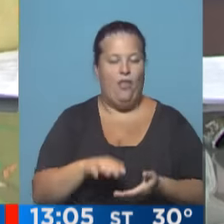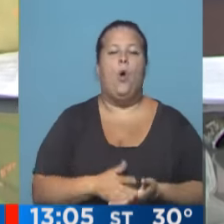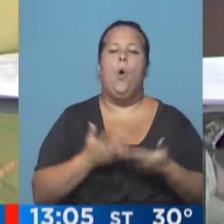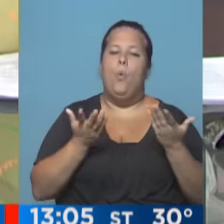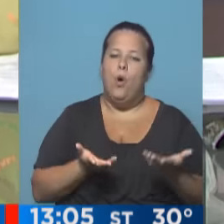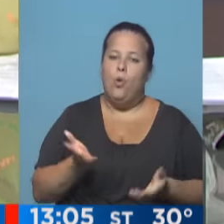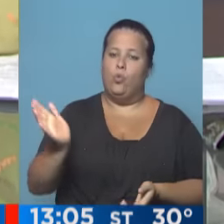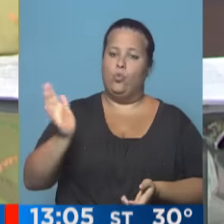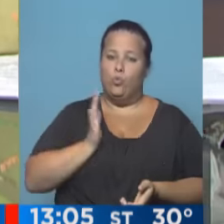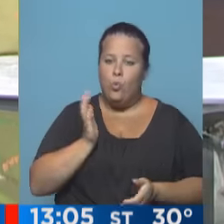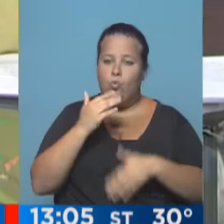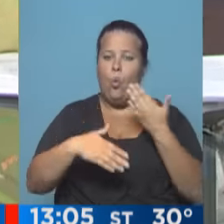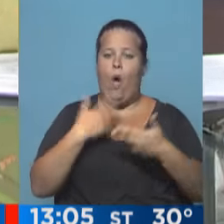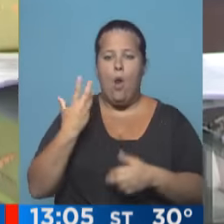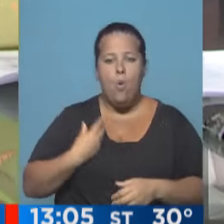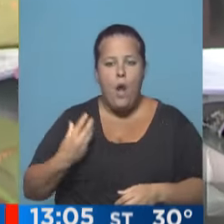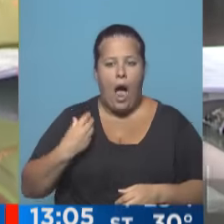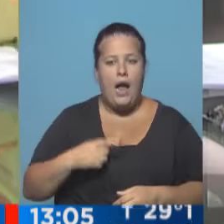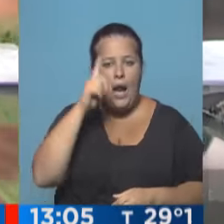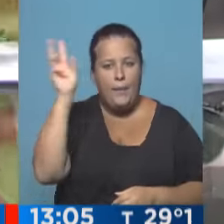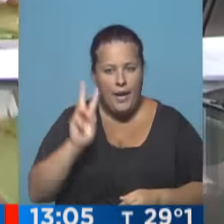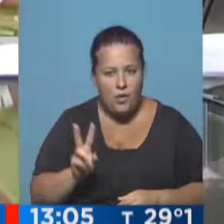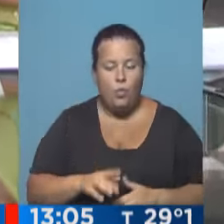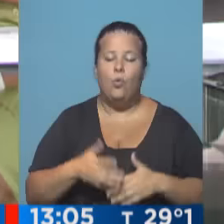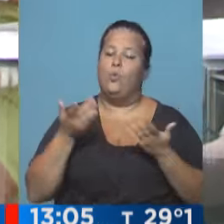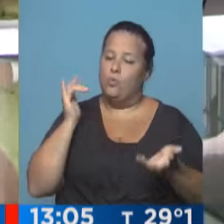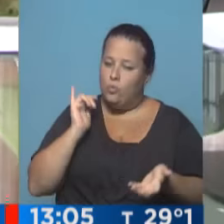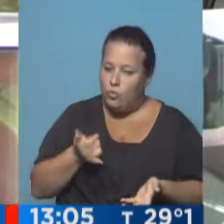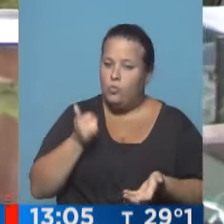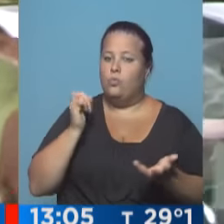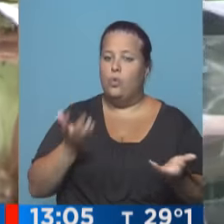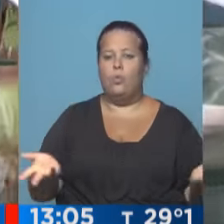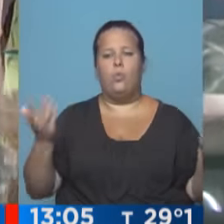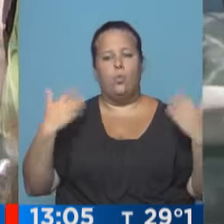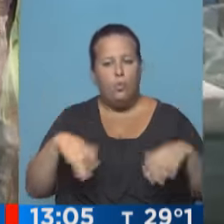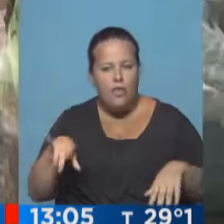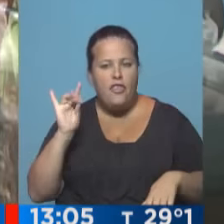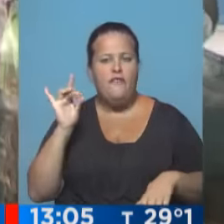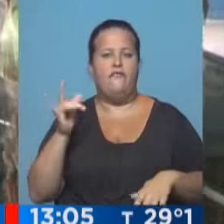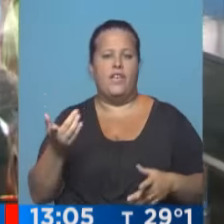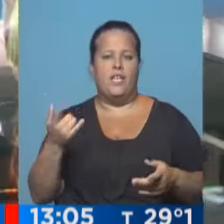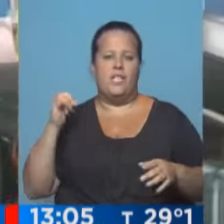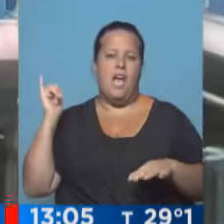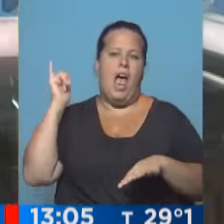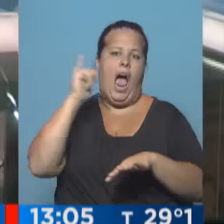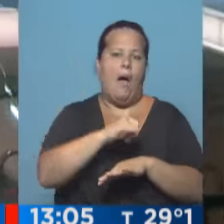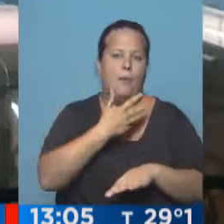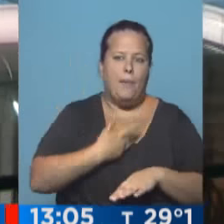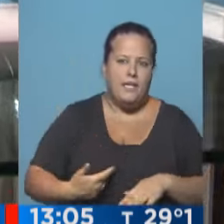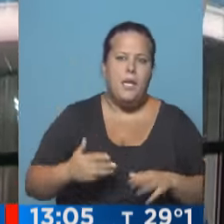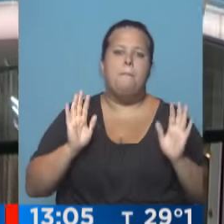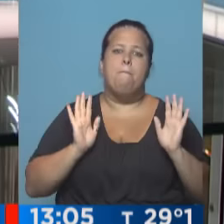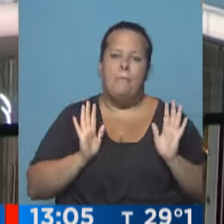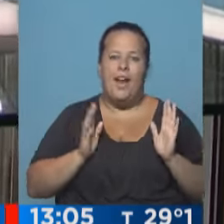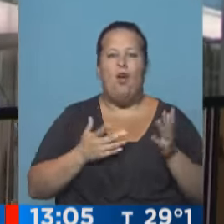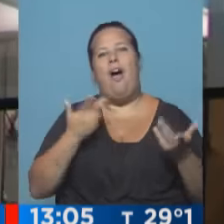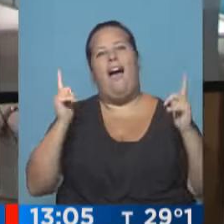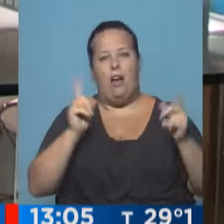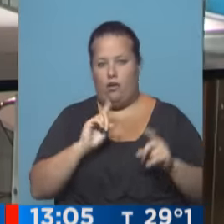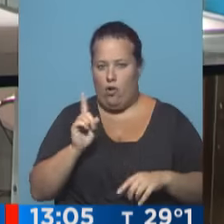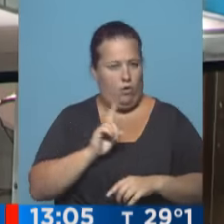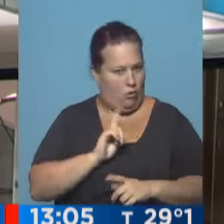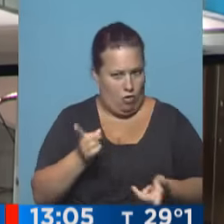Bueno, qué susto para los jugadores de Huracán en Venezuela. Así es, qué difícil haber vuelto en el avión presidencial, pero no por diversión. No